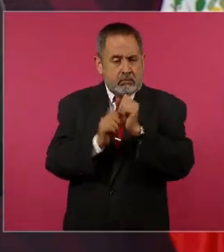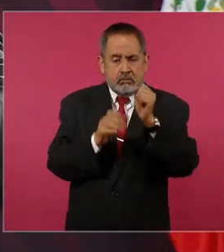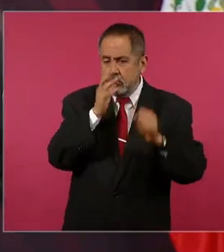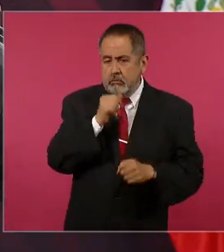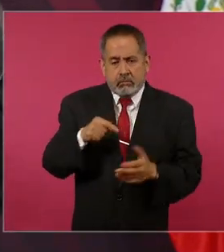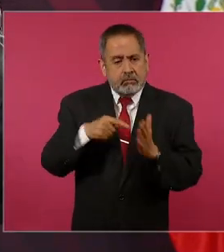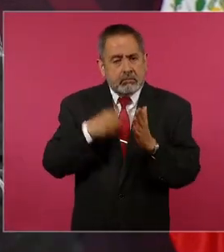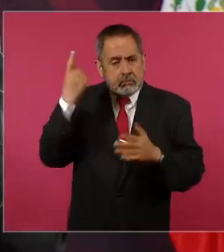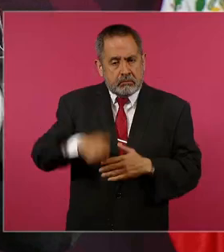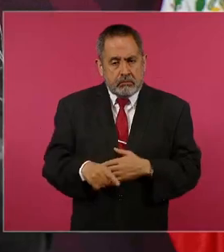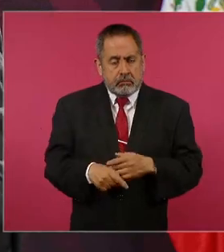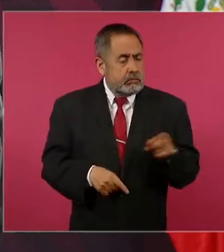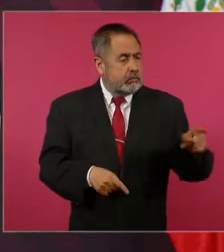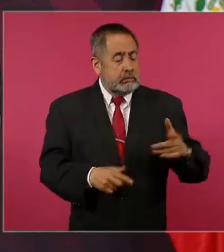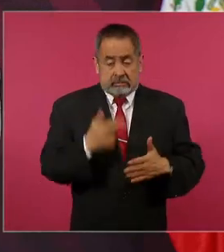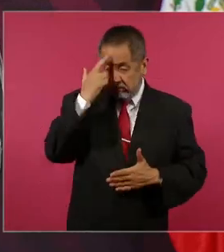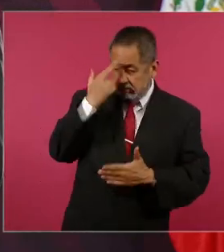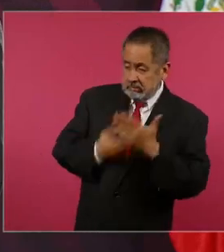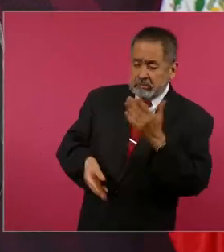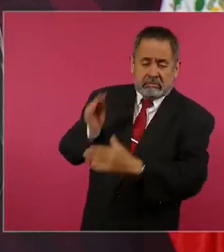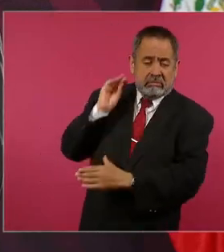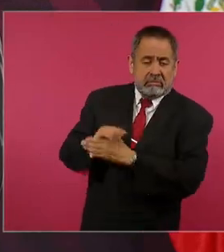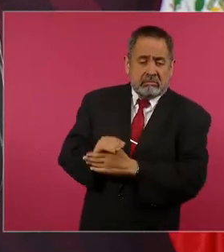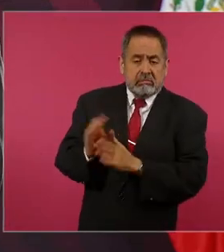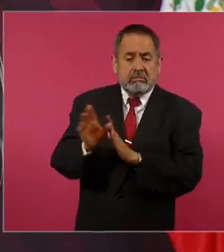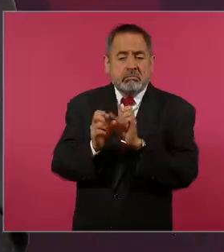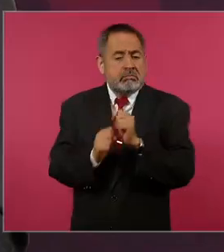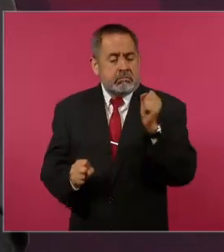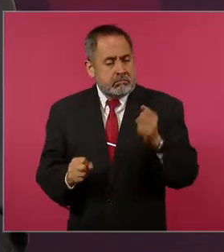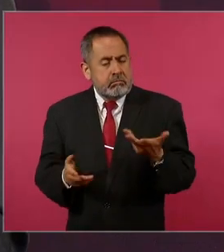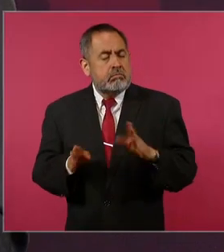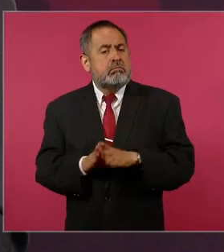ellos violando la Constitución.